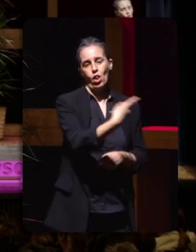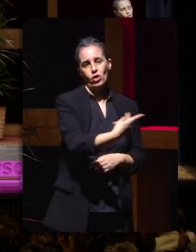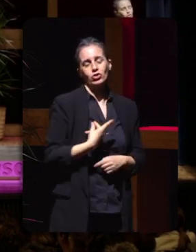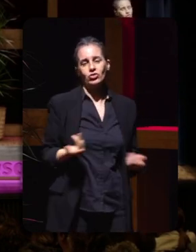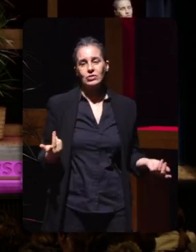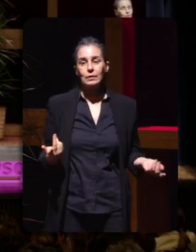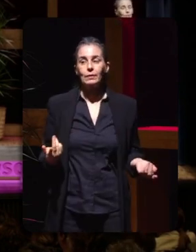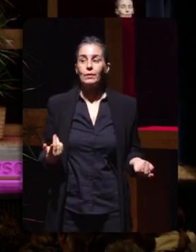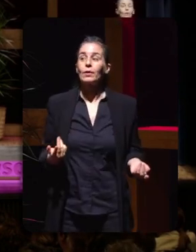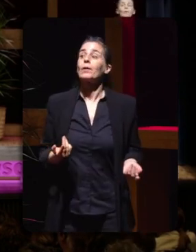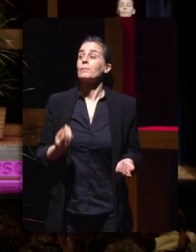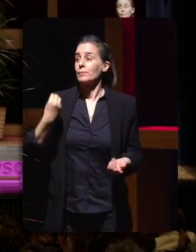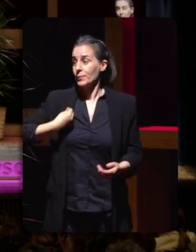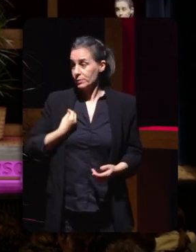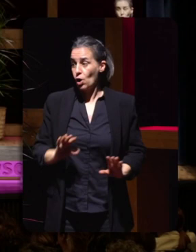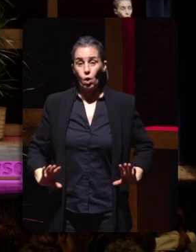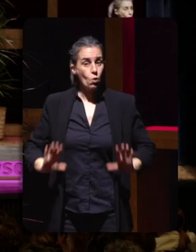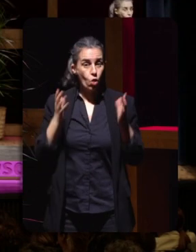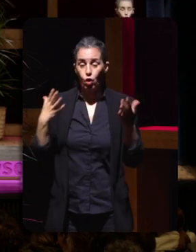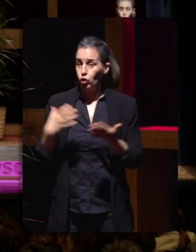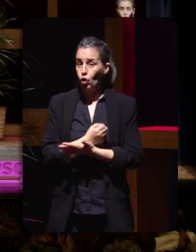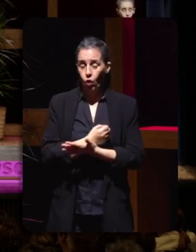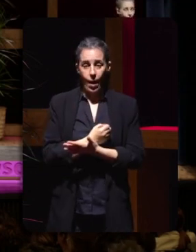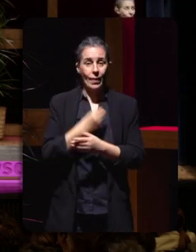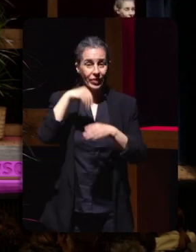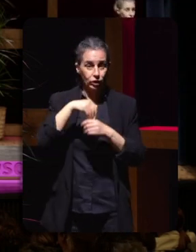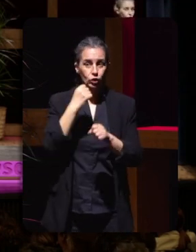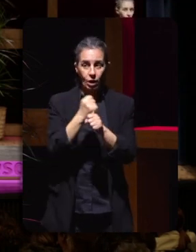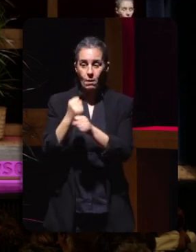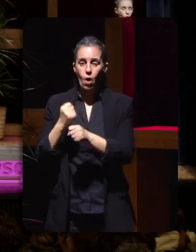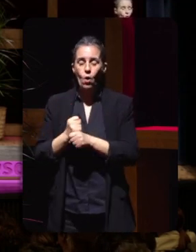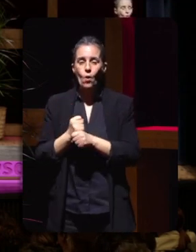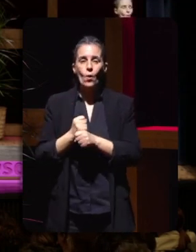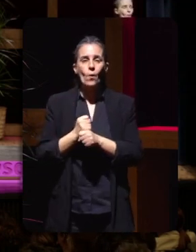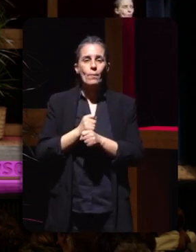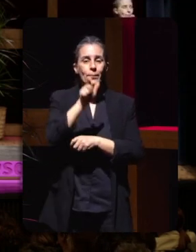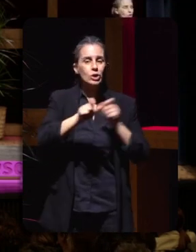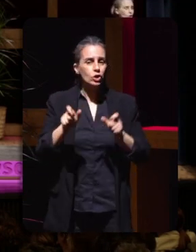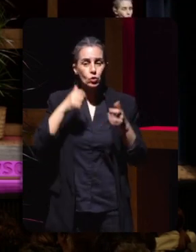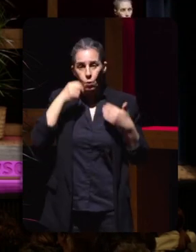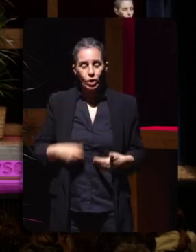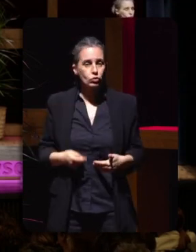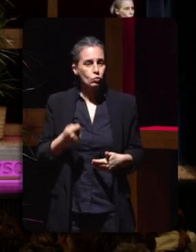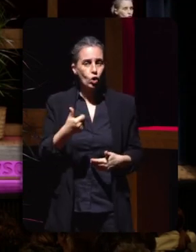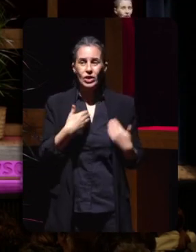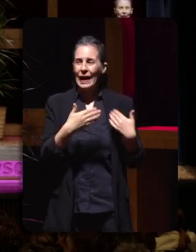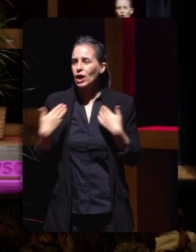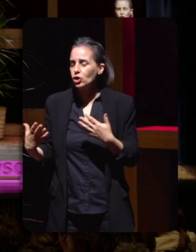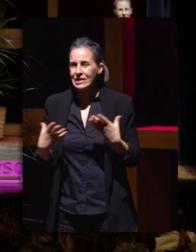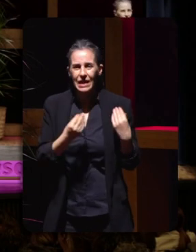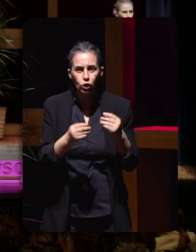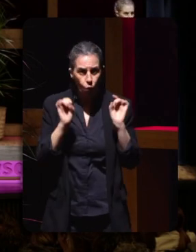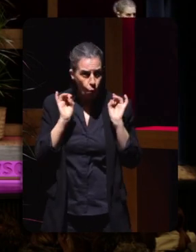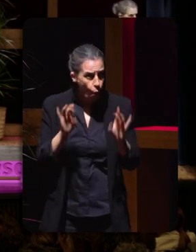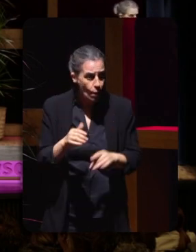cierto toda la revolución que estamos montando en el trabajo poca gente O sea pocos seres humanos habrá tan generosos como las mujeres